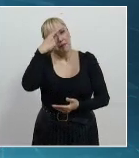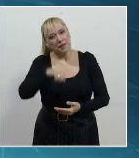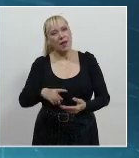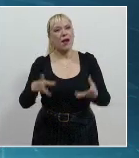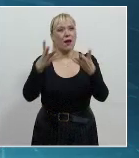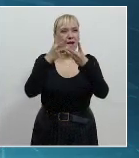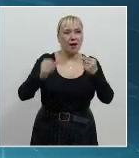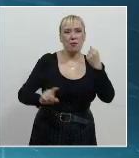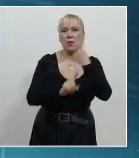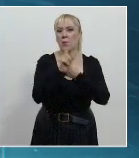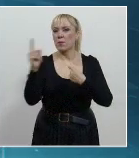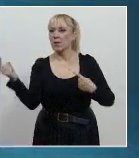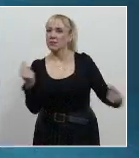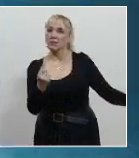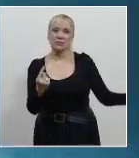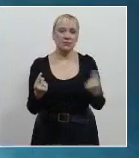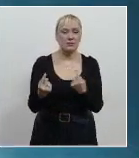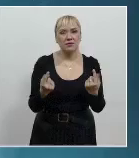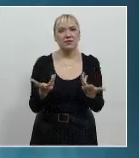Controversias.